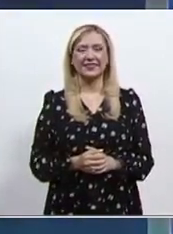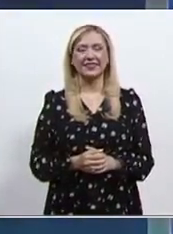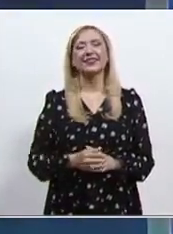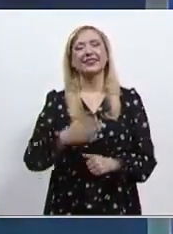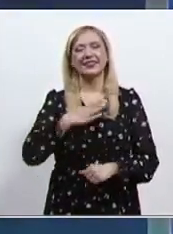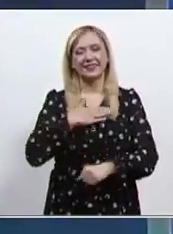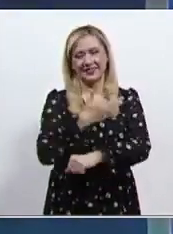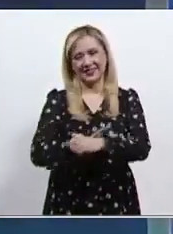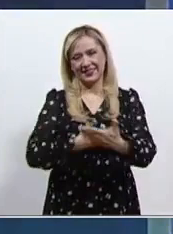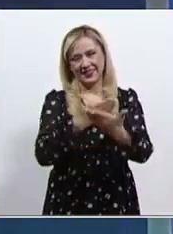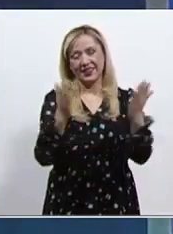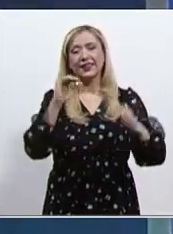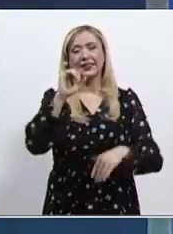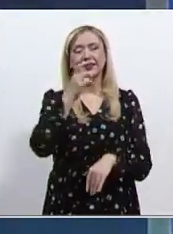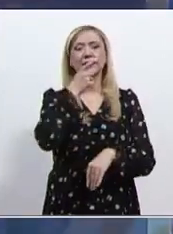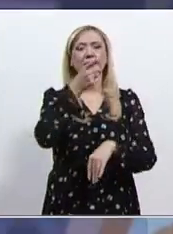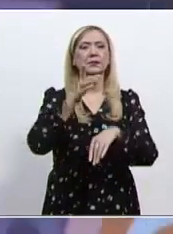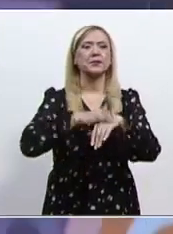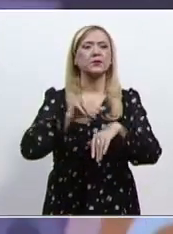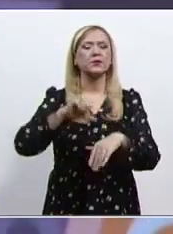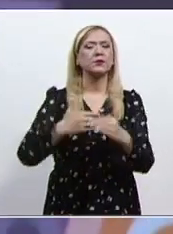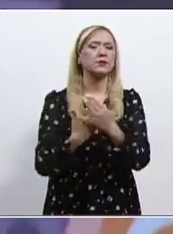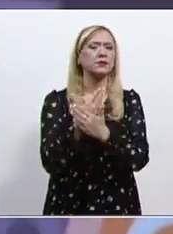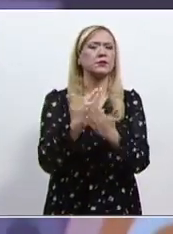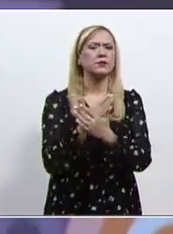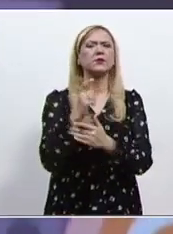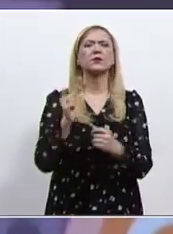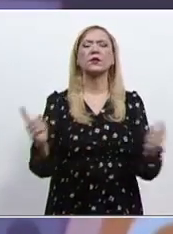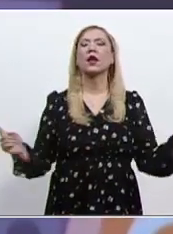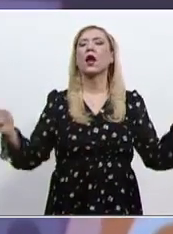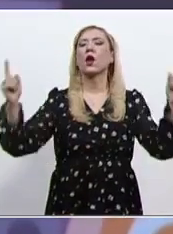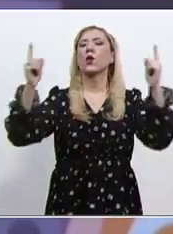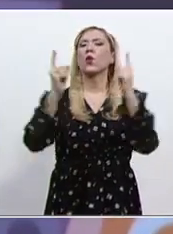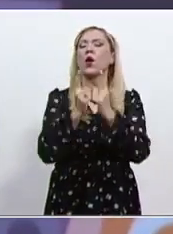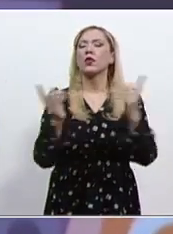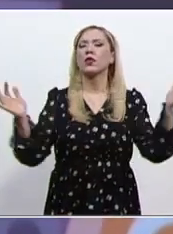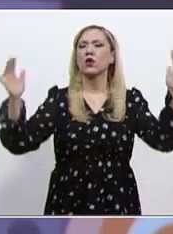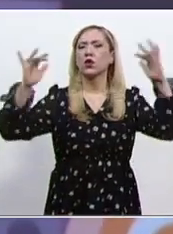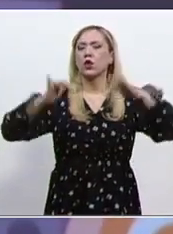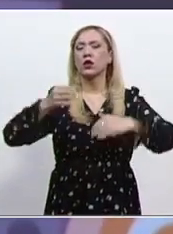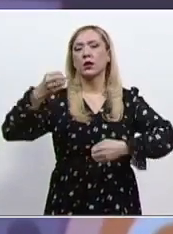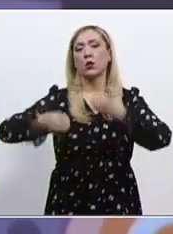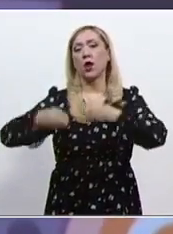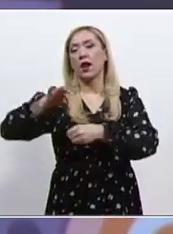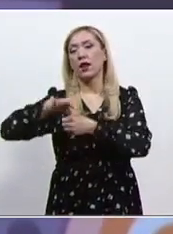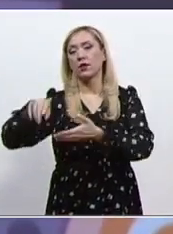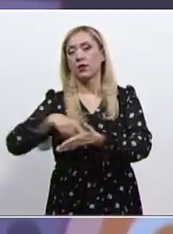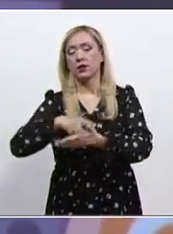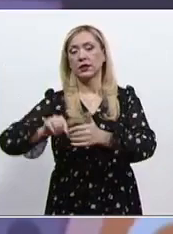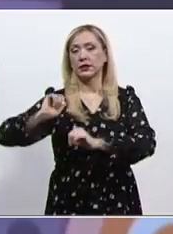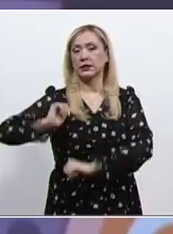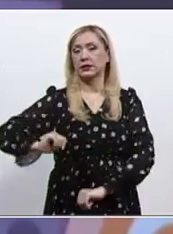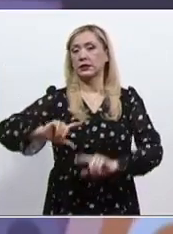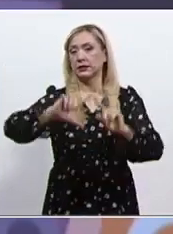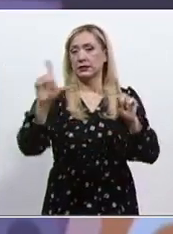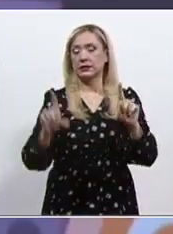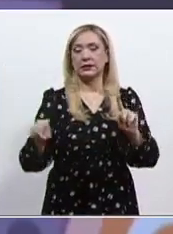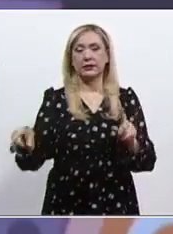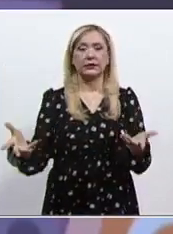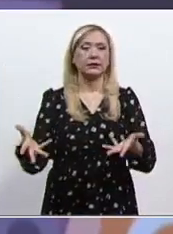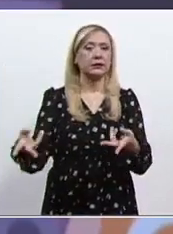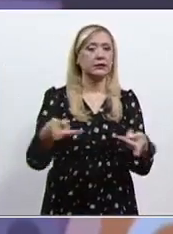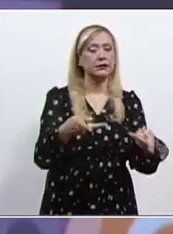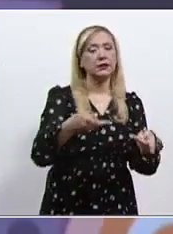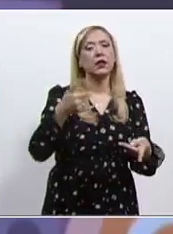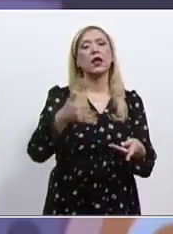Muy buenas tardes comentarte que esta mañana se llevó a cabo un encuentro organizado por el tribunal electoral del poder judicial de la federación y